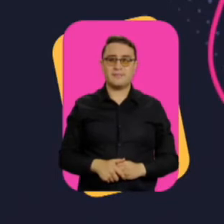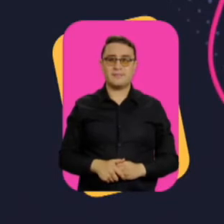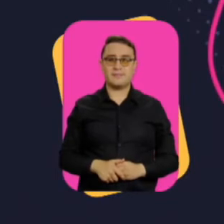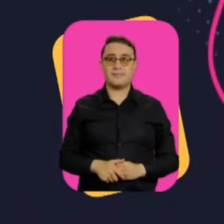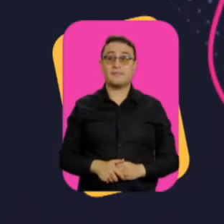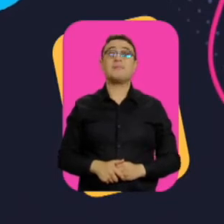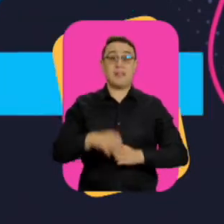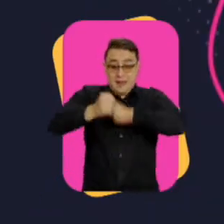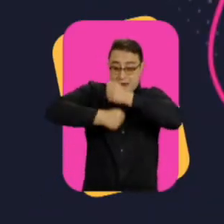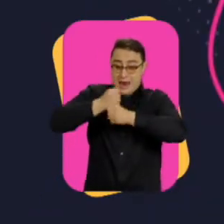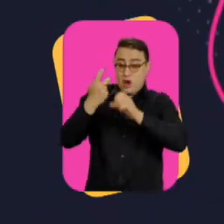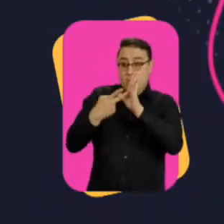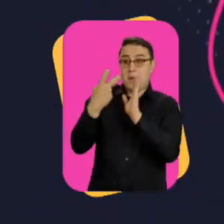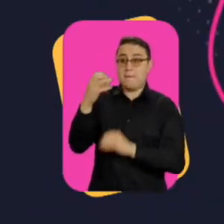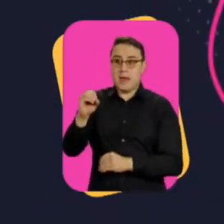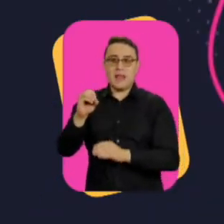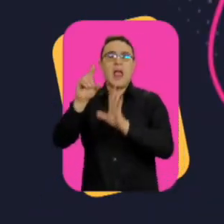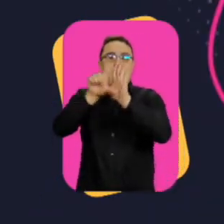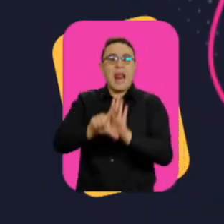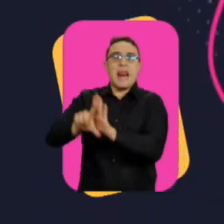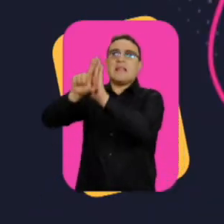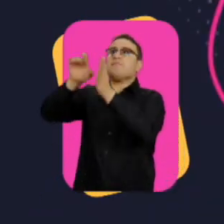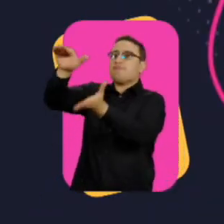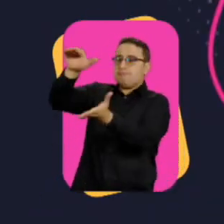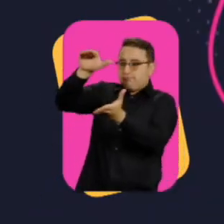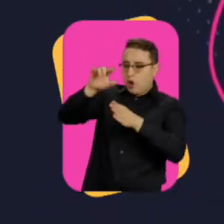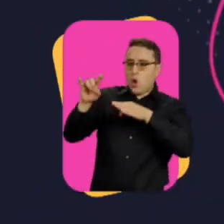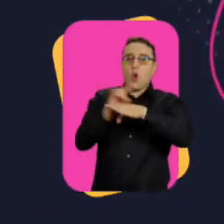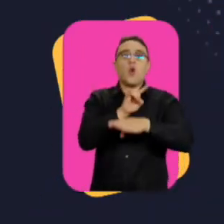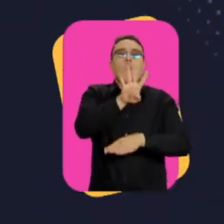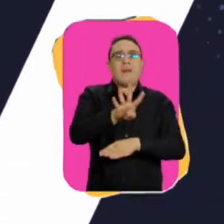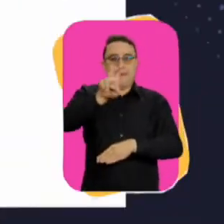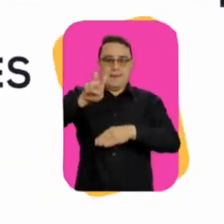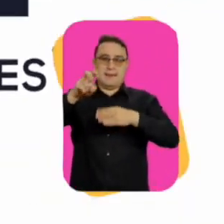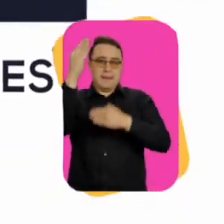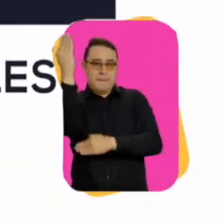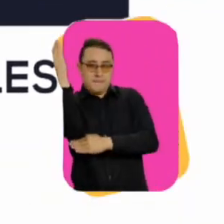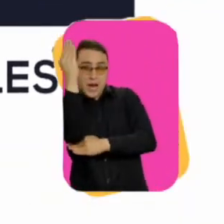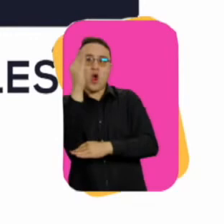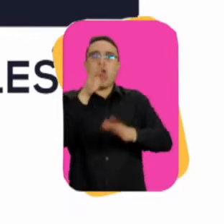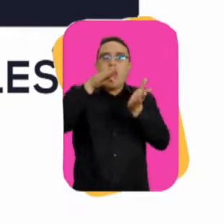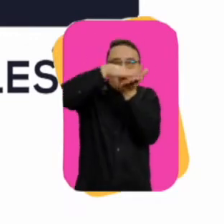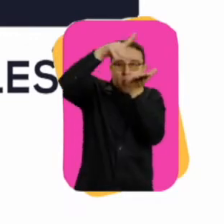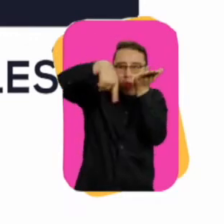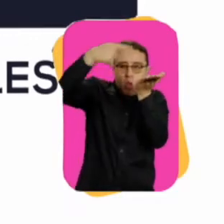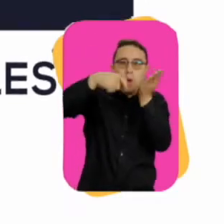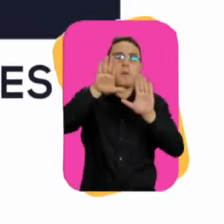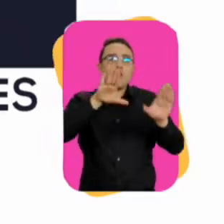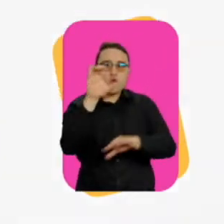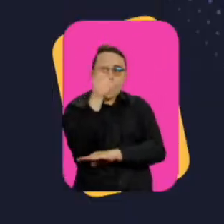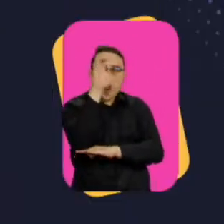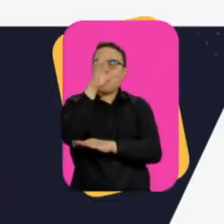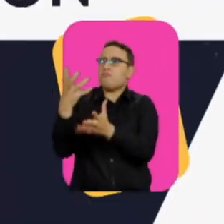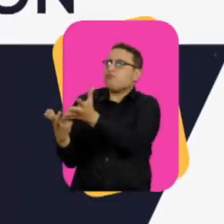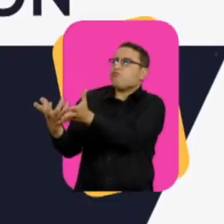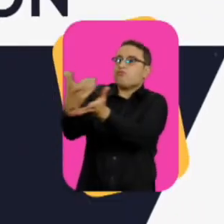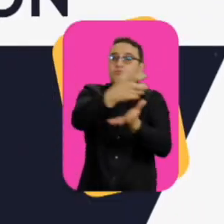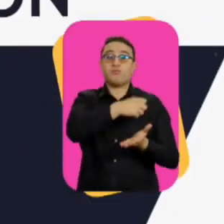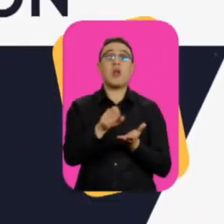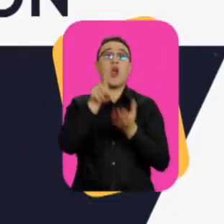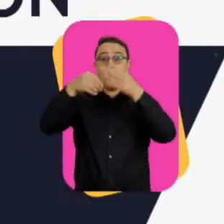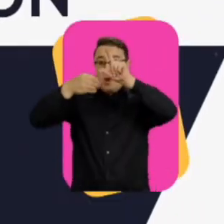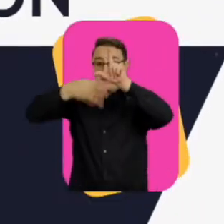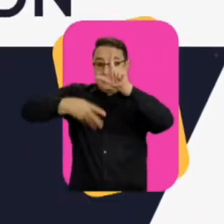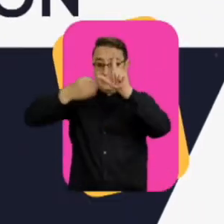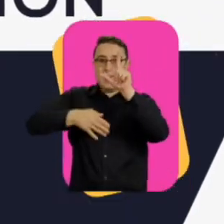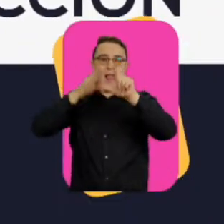En 2020 se adquirieron licencias de uso de 47 películas y documentales colombianas y una serie de ficción, con